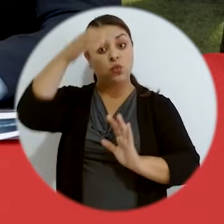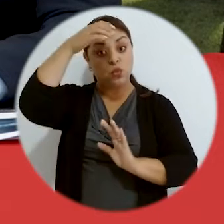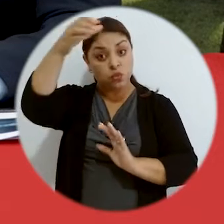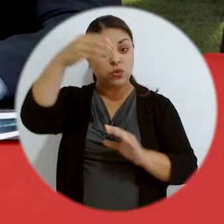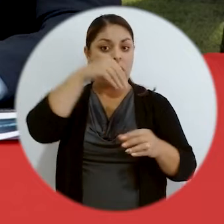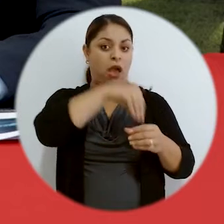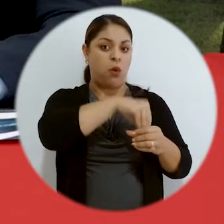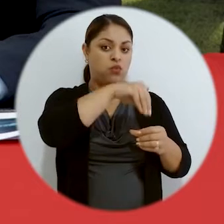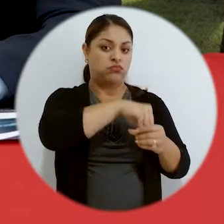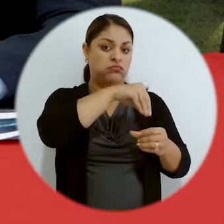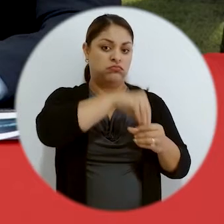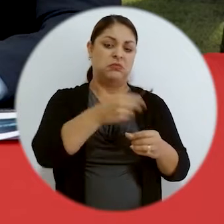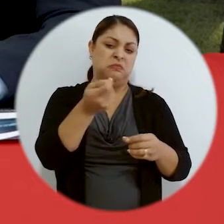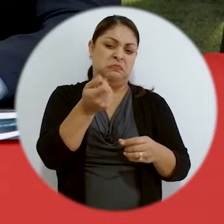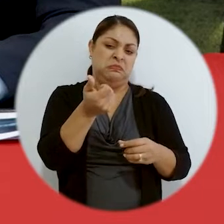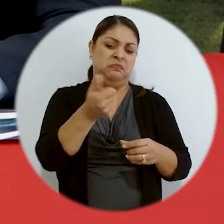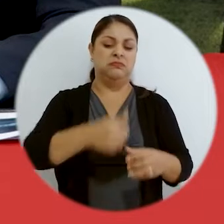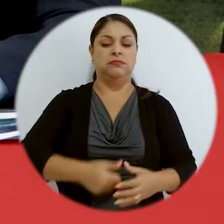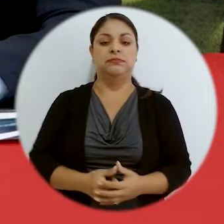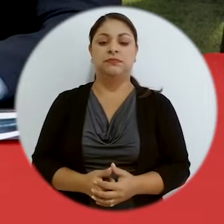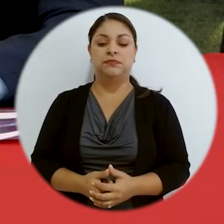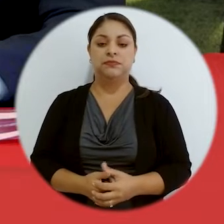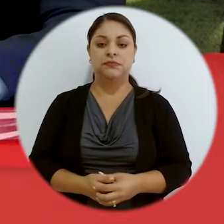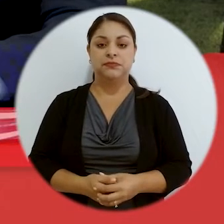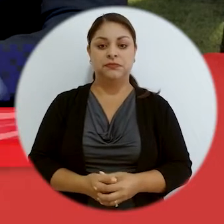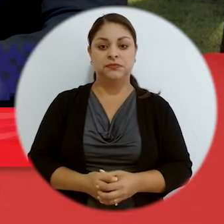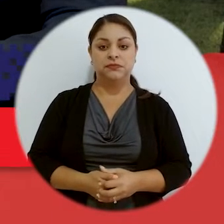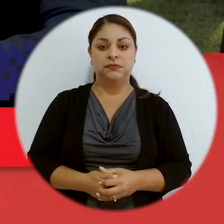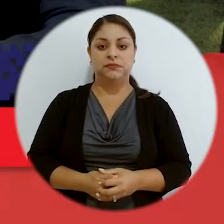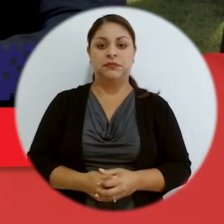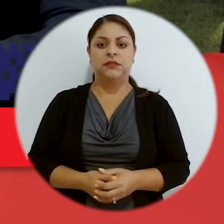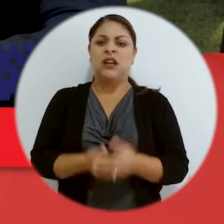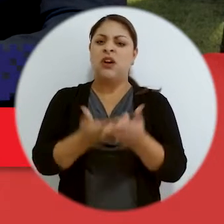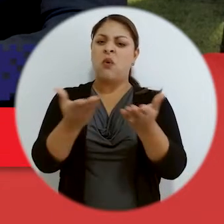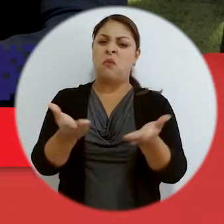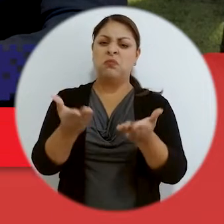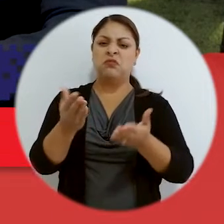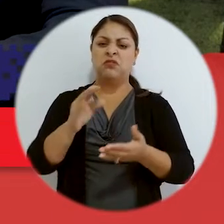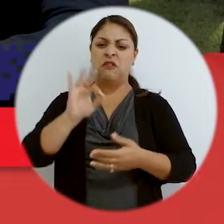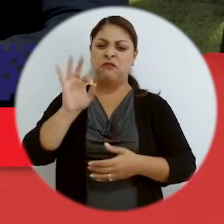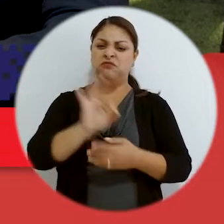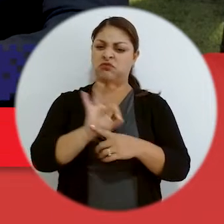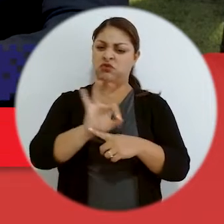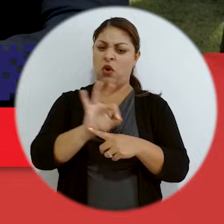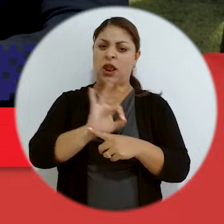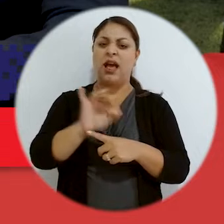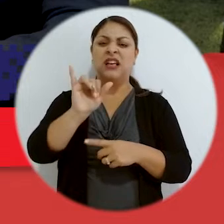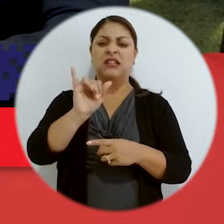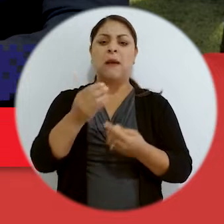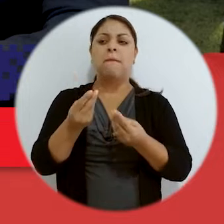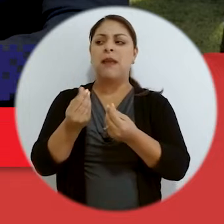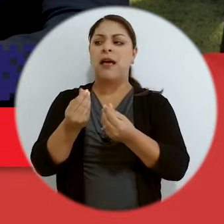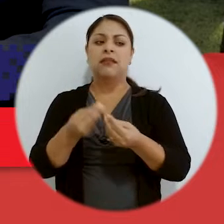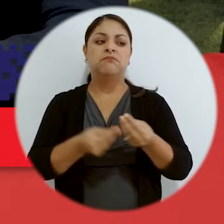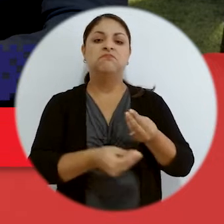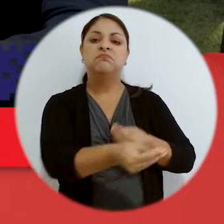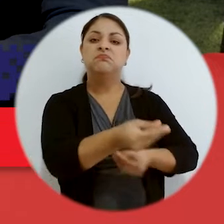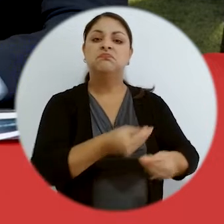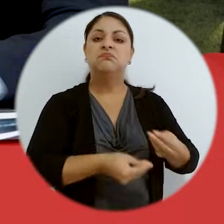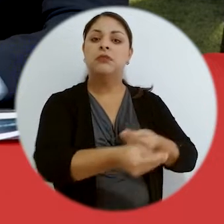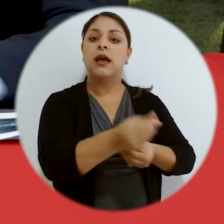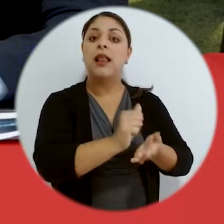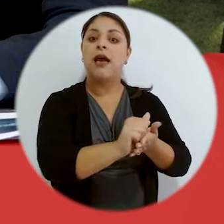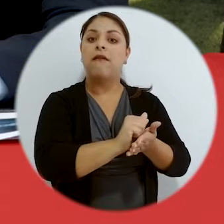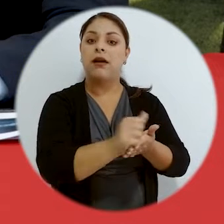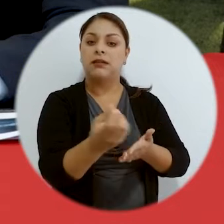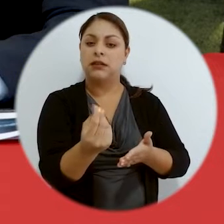una cultura de ahorro tremendamente baja. ¿Cómo es que funciona este mecanismo de blanqueo que menciona usted? No me interesa